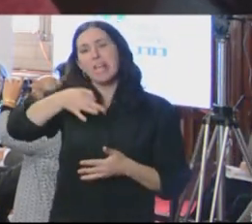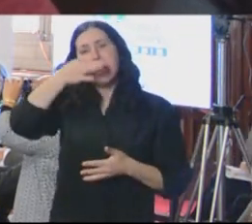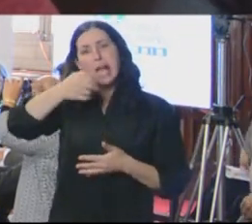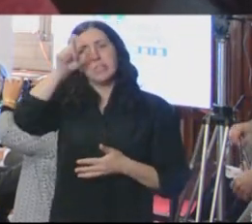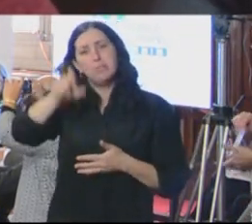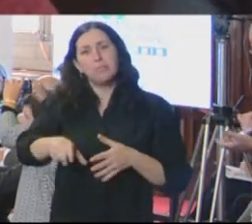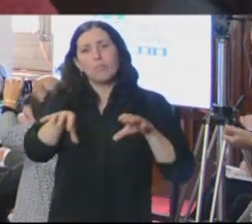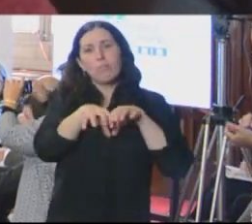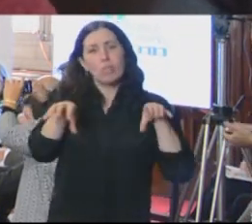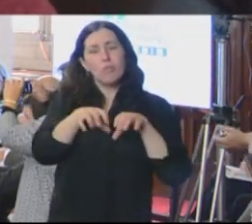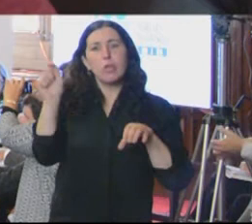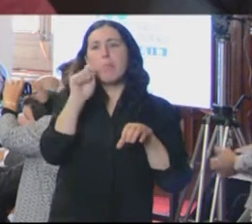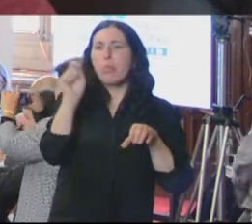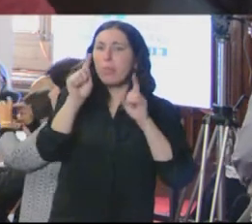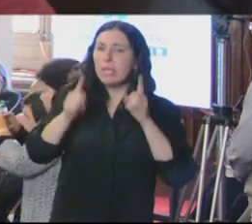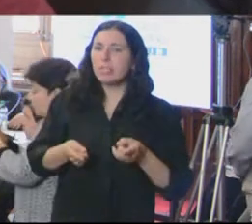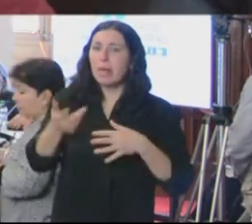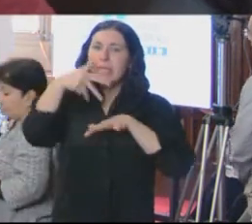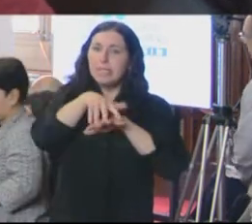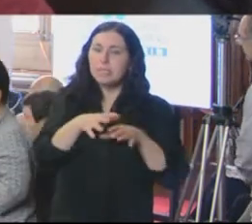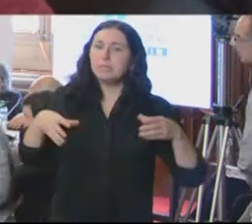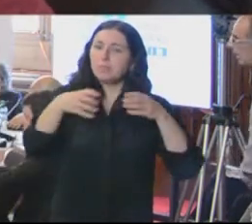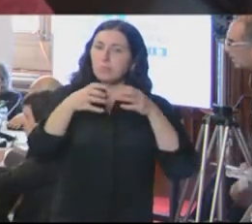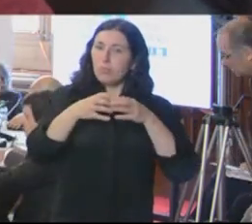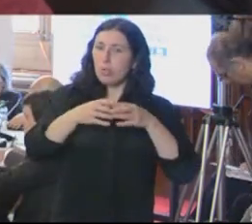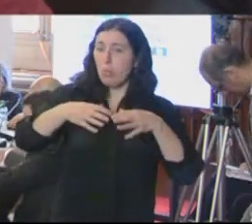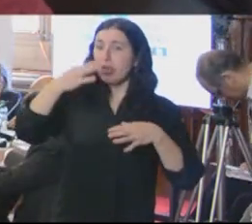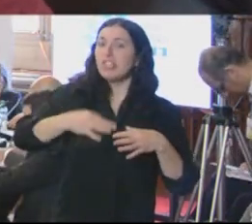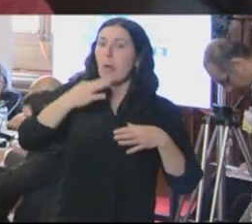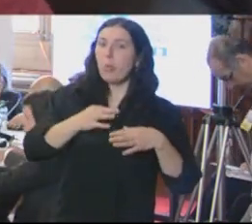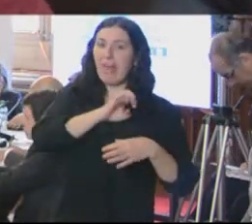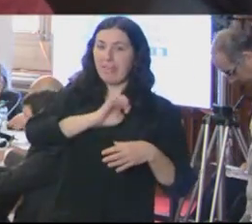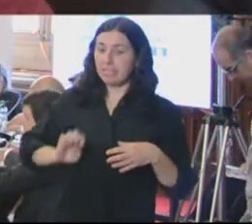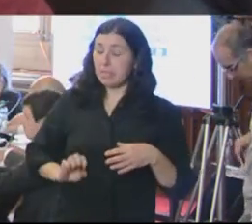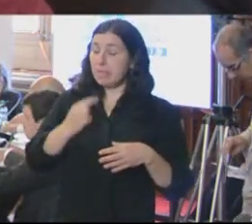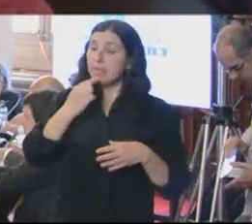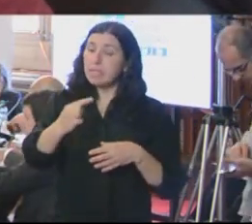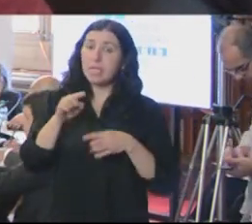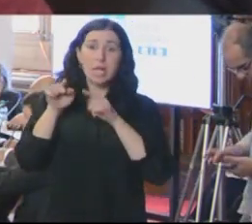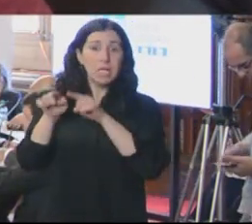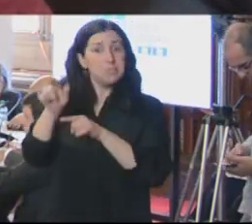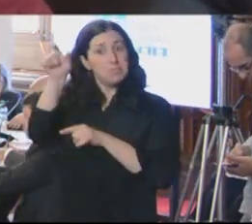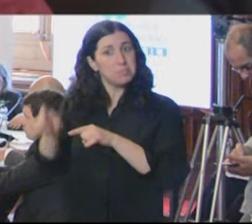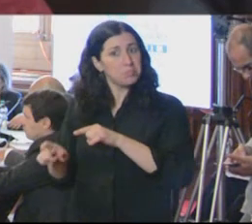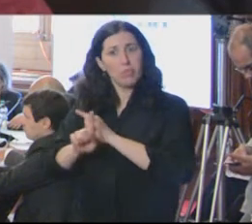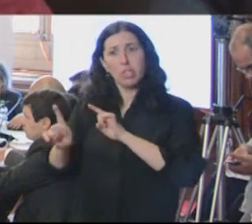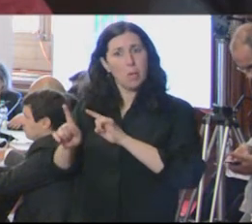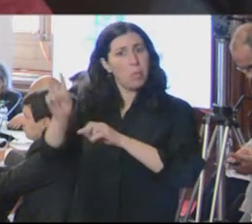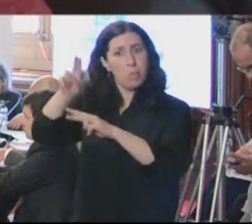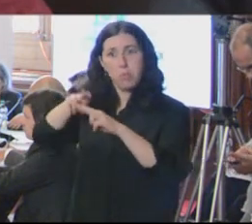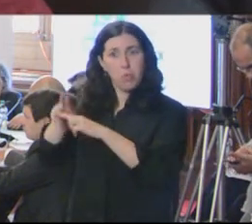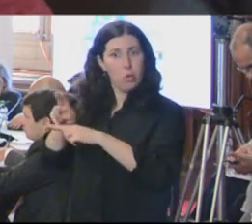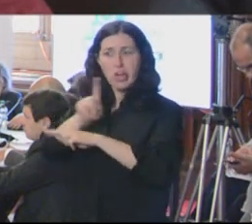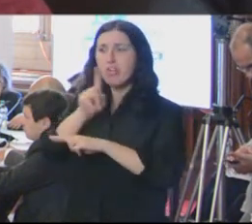funcionarios públicos e integrantes de la Fuerza de Seguridad del Estado al señalar que las víctimas no eran dirigentes de las organizaciones